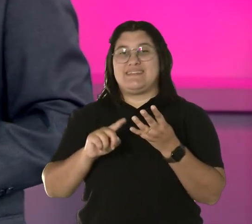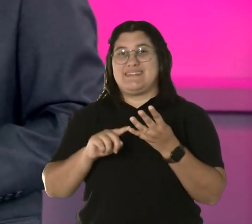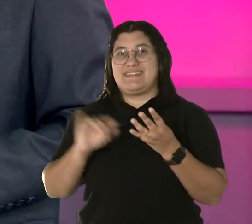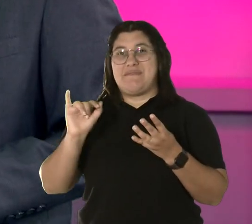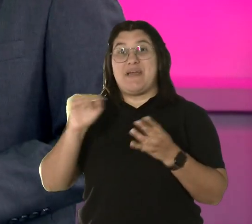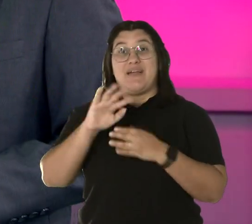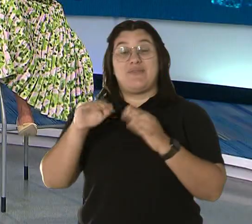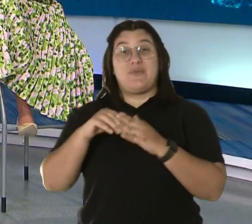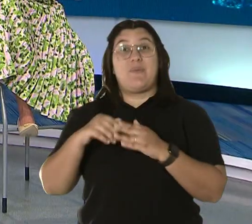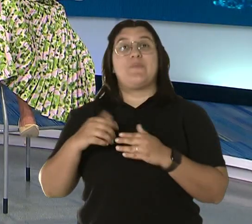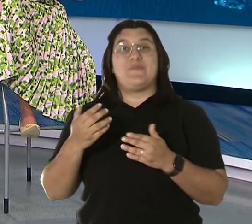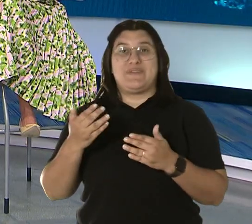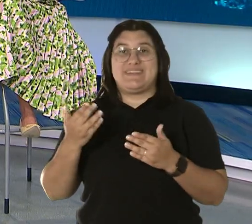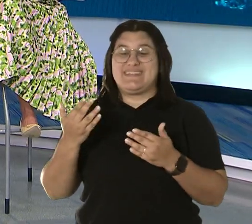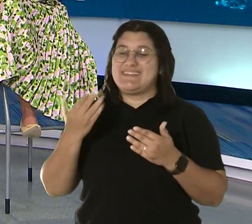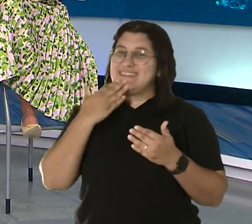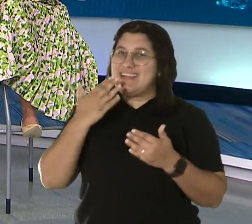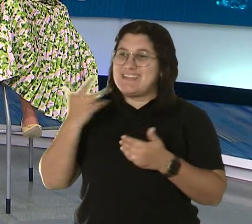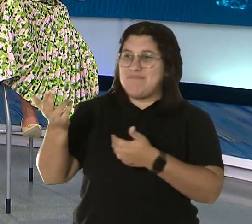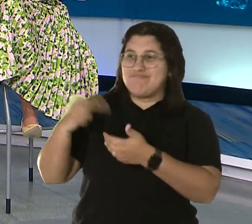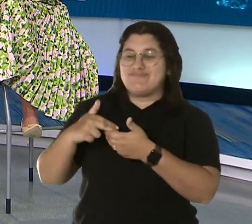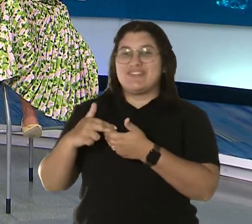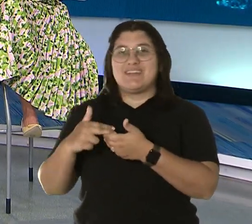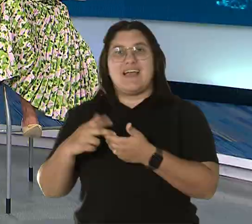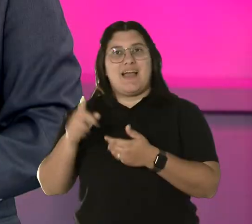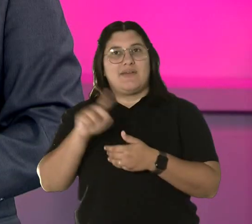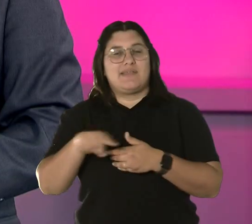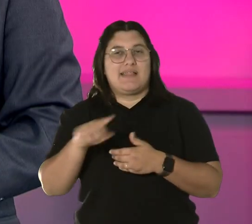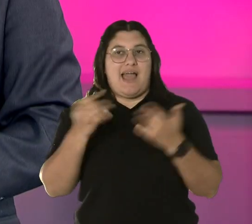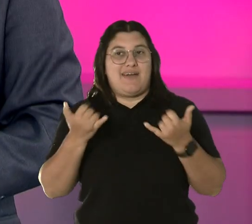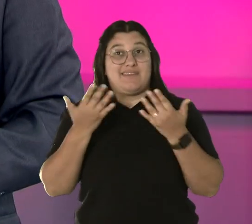Melissa Concepción. Y a ustedes, de esta forma